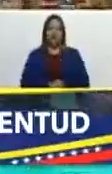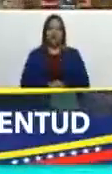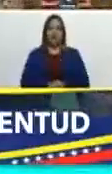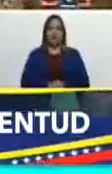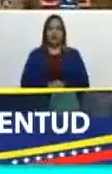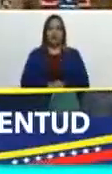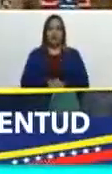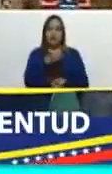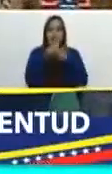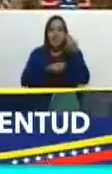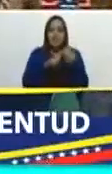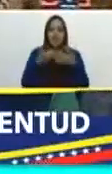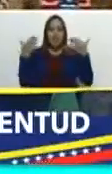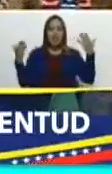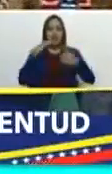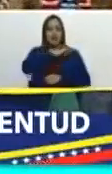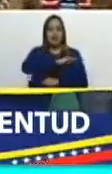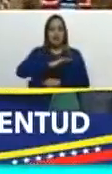de crear la gran misión